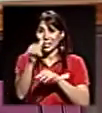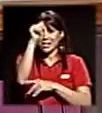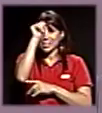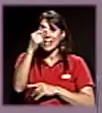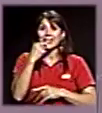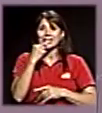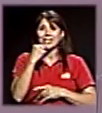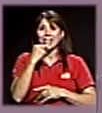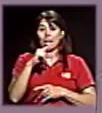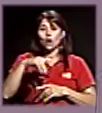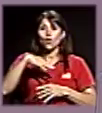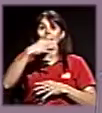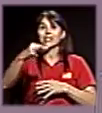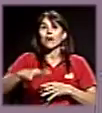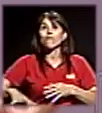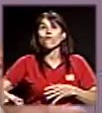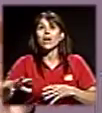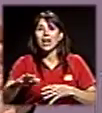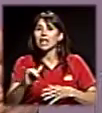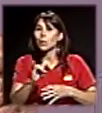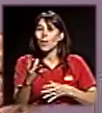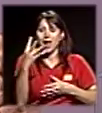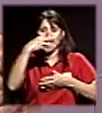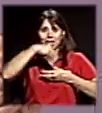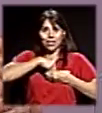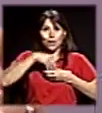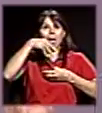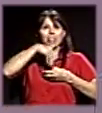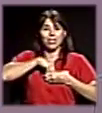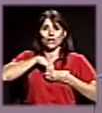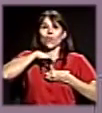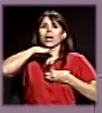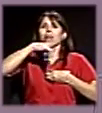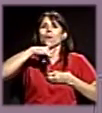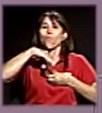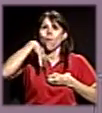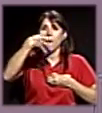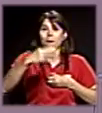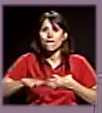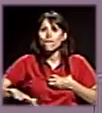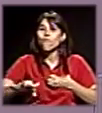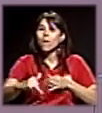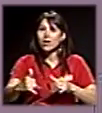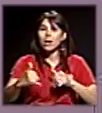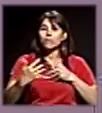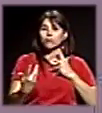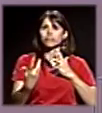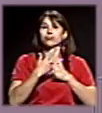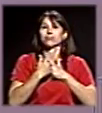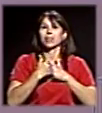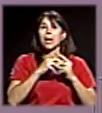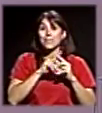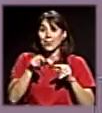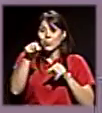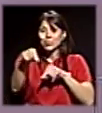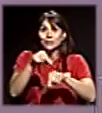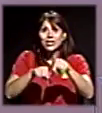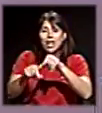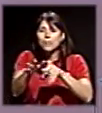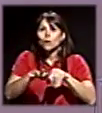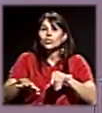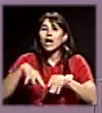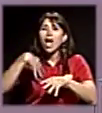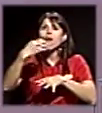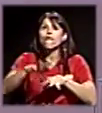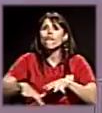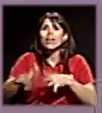adentro ha afuera es tal cual porque todo está Unido lo que pasa es que esos químicos de afuera ya los tienes adentro y